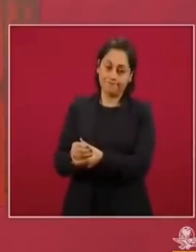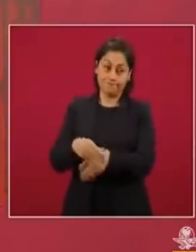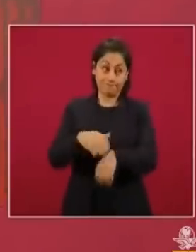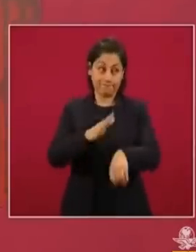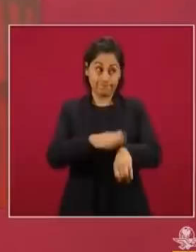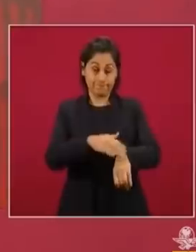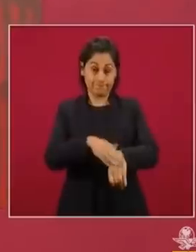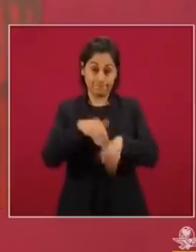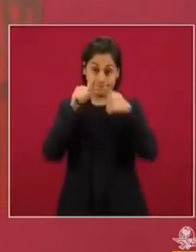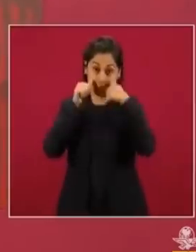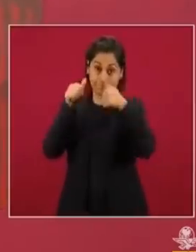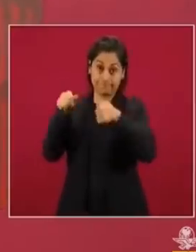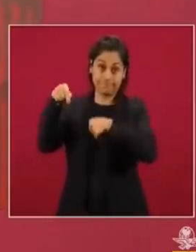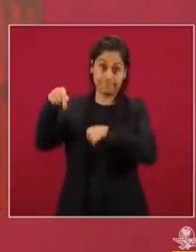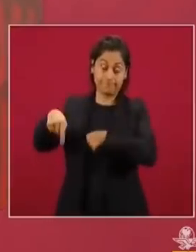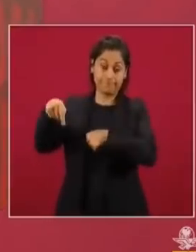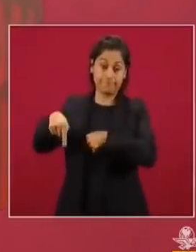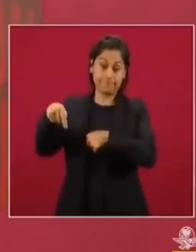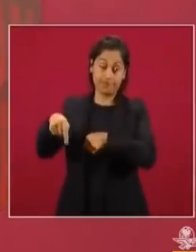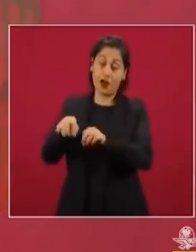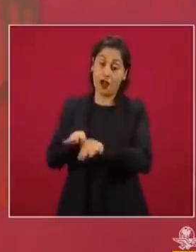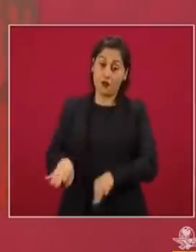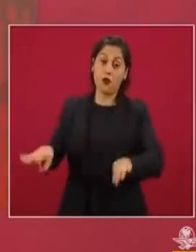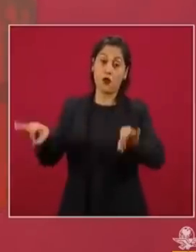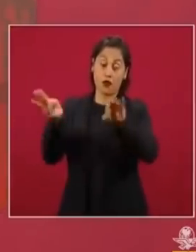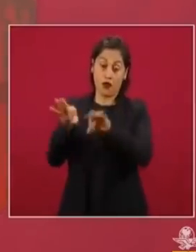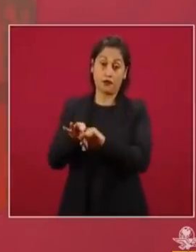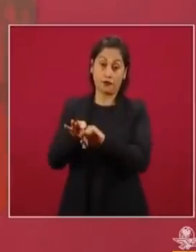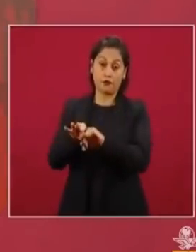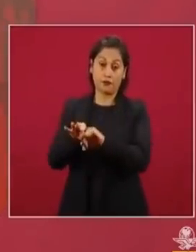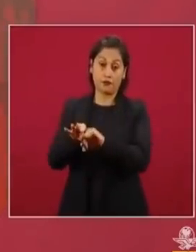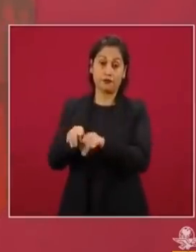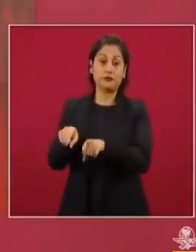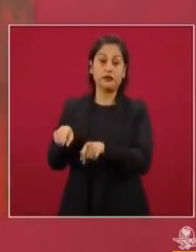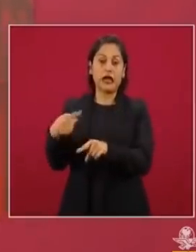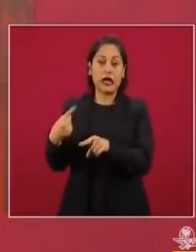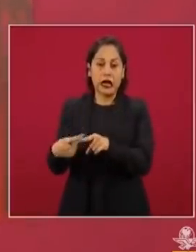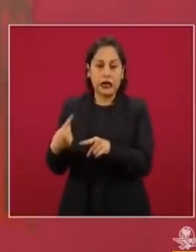la Secretaría de la Defensa, las Fuerzas Armadas